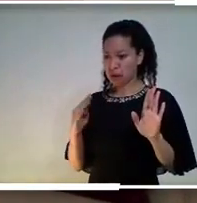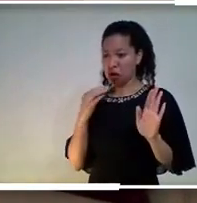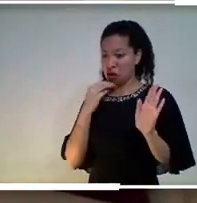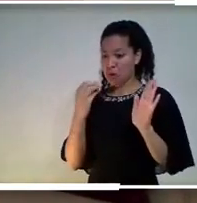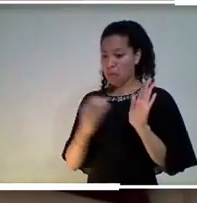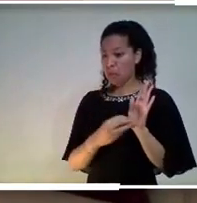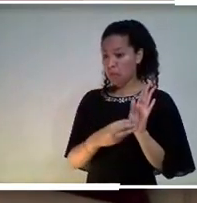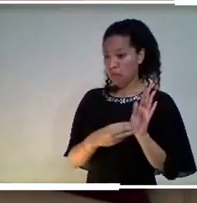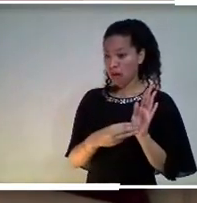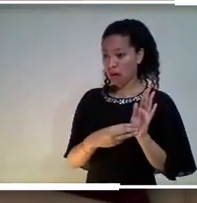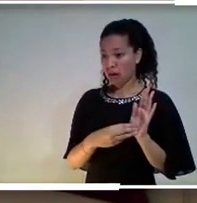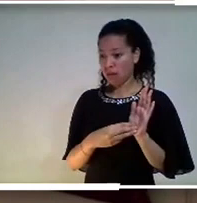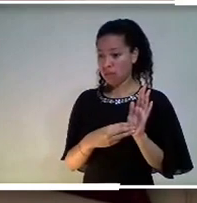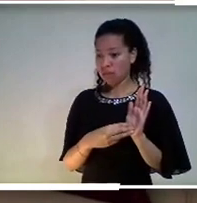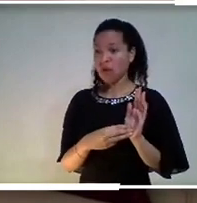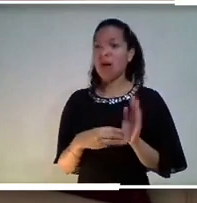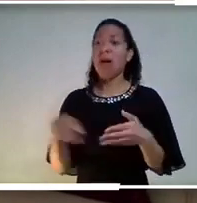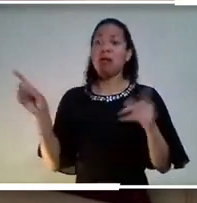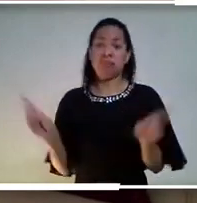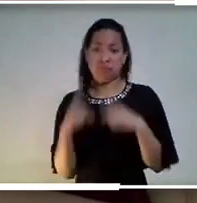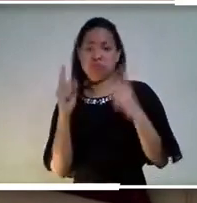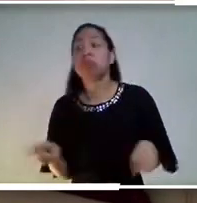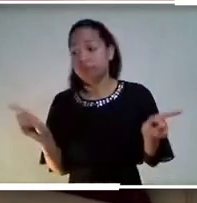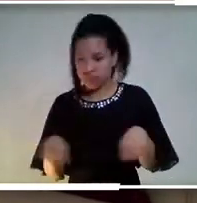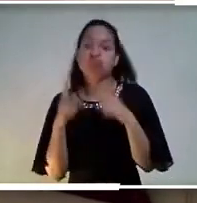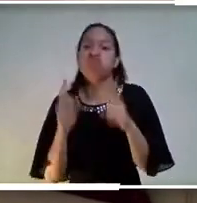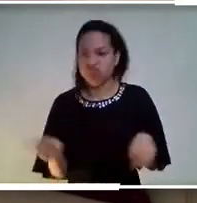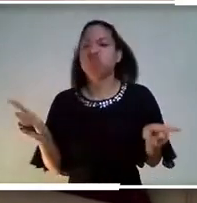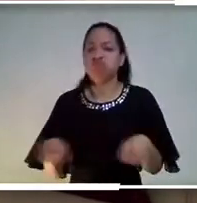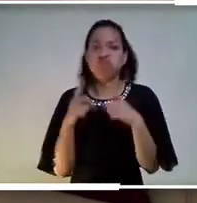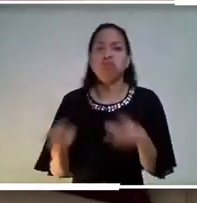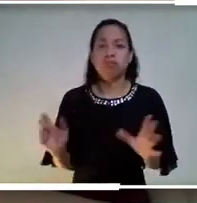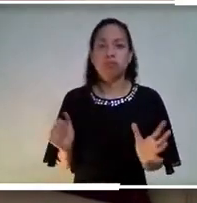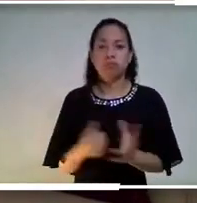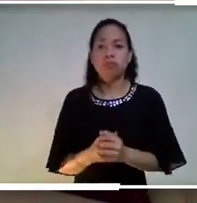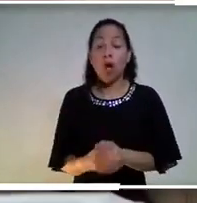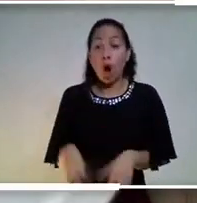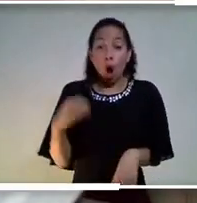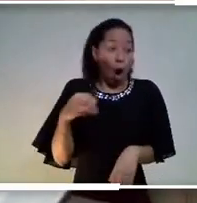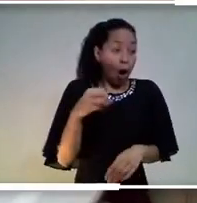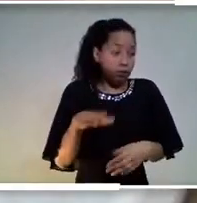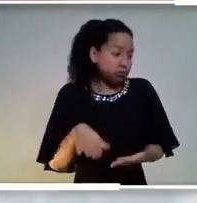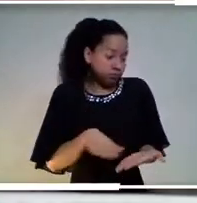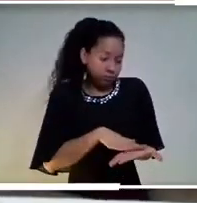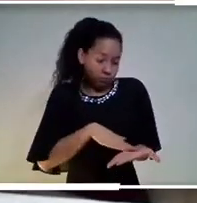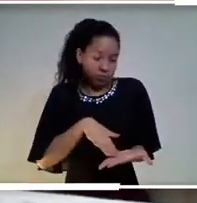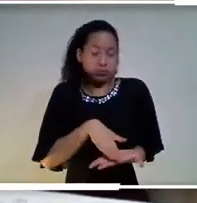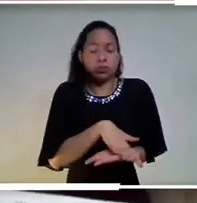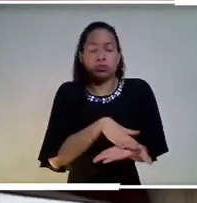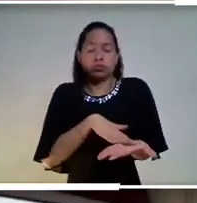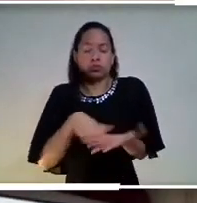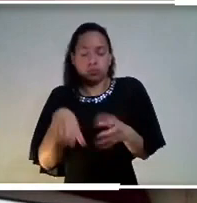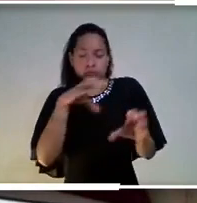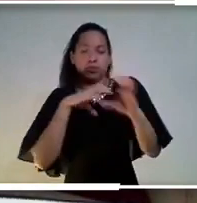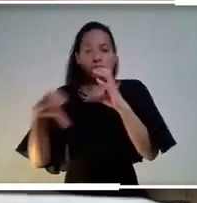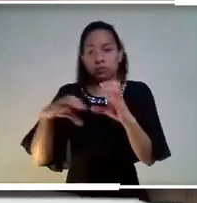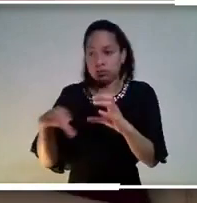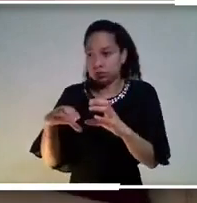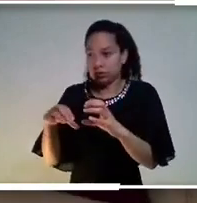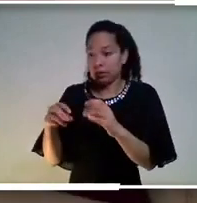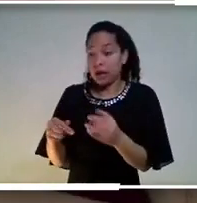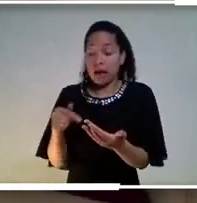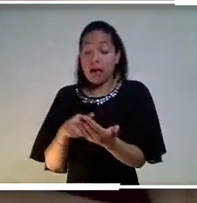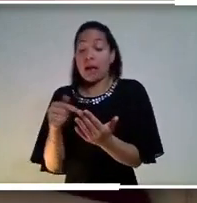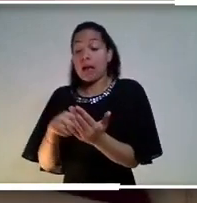tomar tabla ouija dantzan and dragons etcétera aplicaciones de teléfonos películas con temas sobrenaturales que